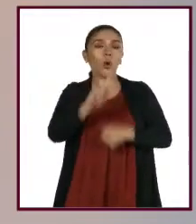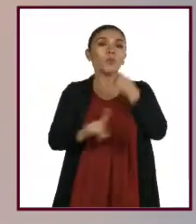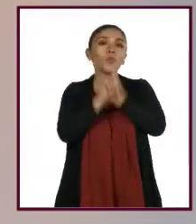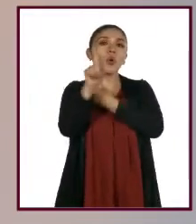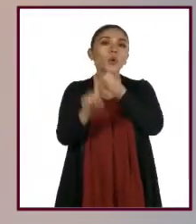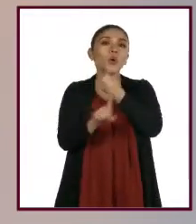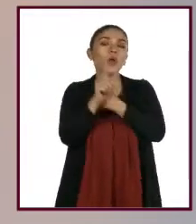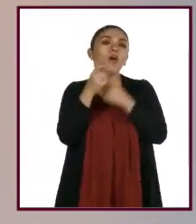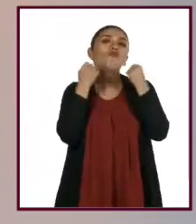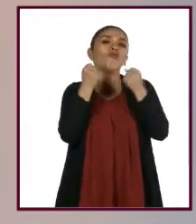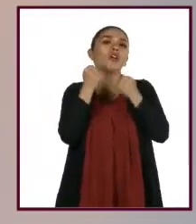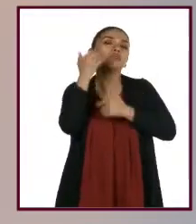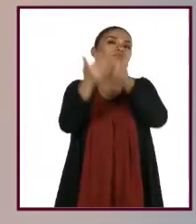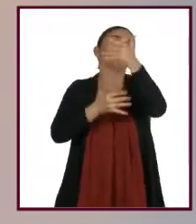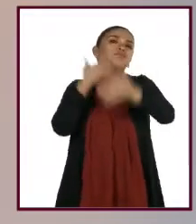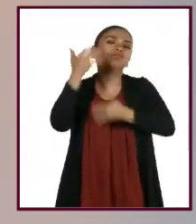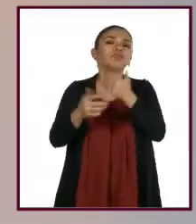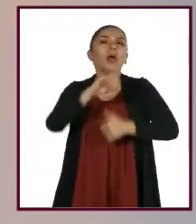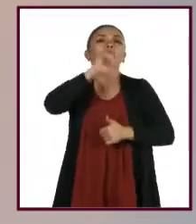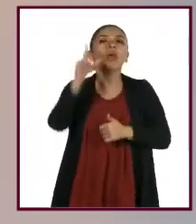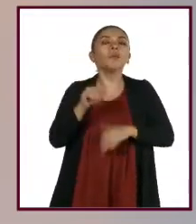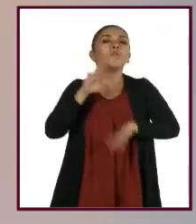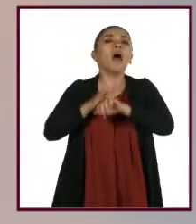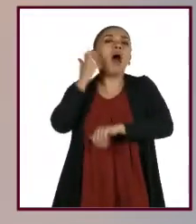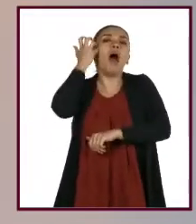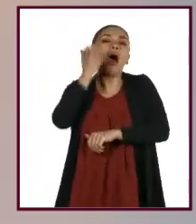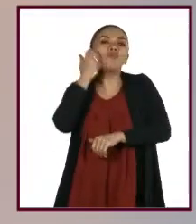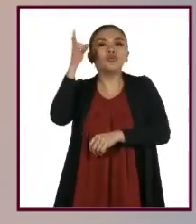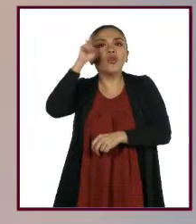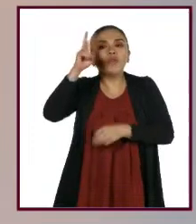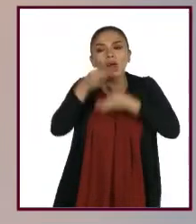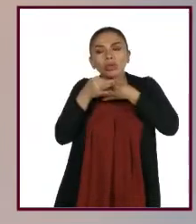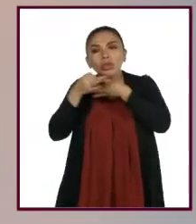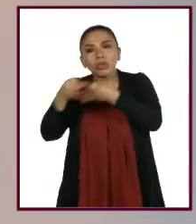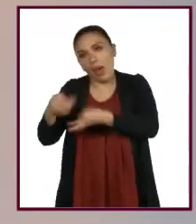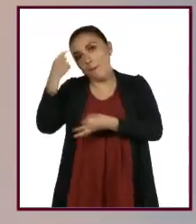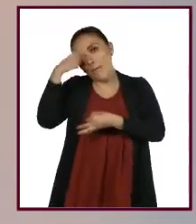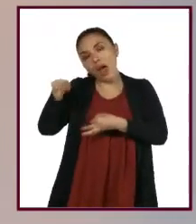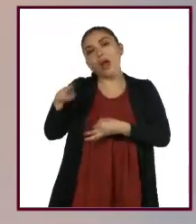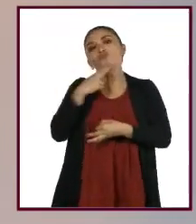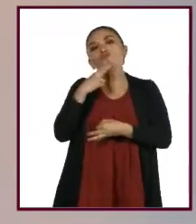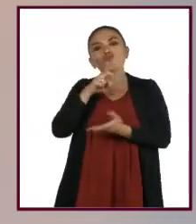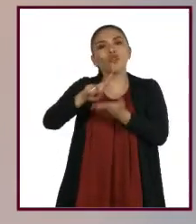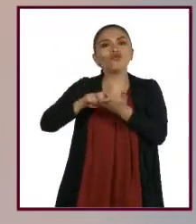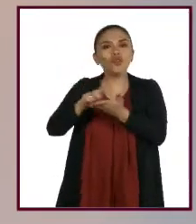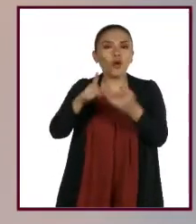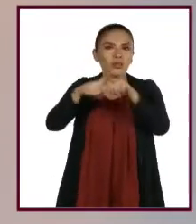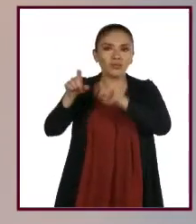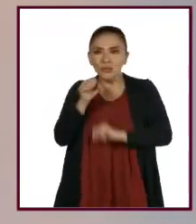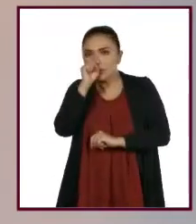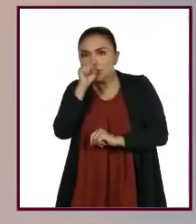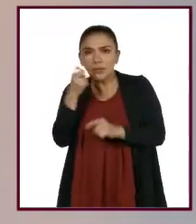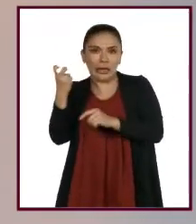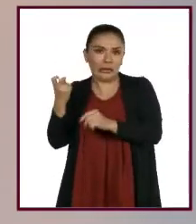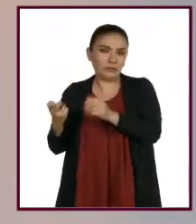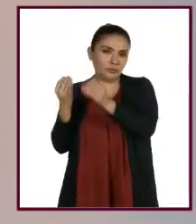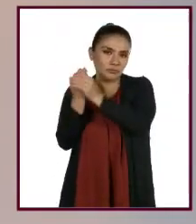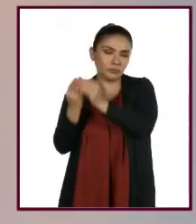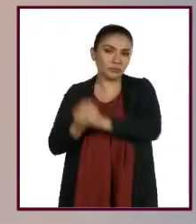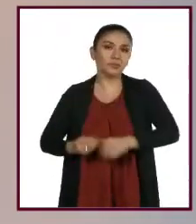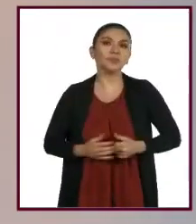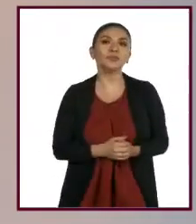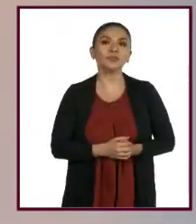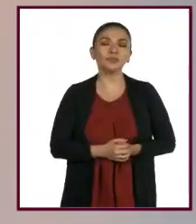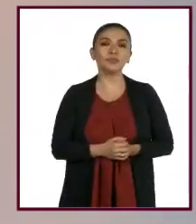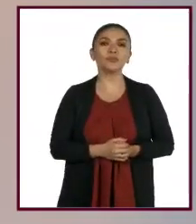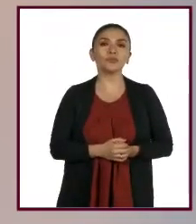se convirtieran en una situación de abuso o de dependencia con respecto al uso de los inhalables.